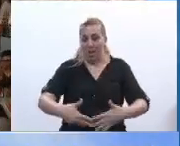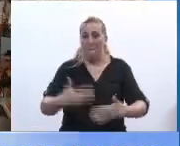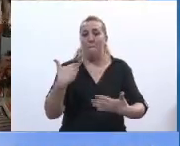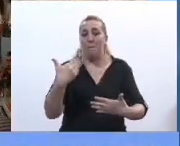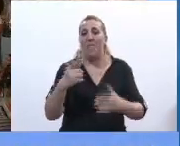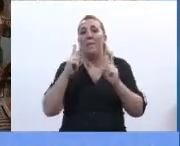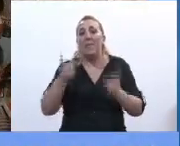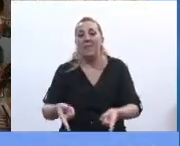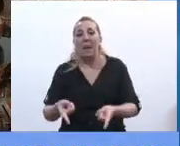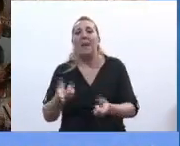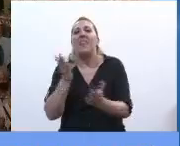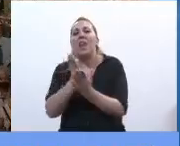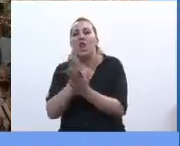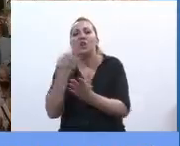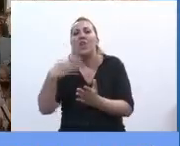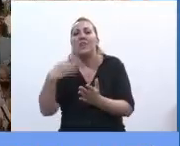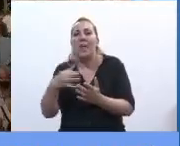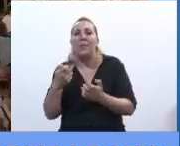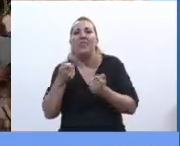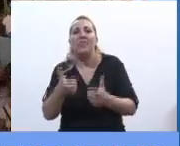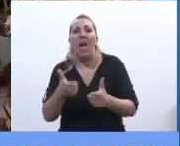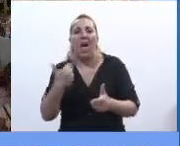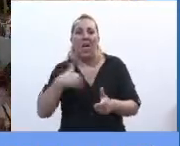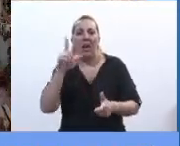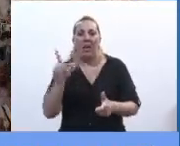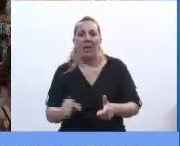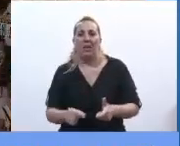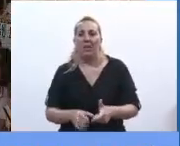los derechos que tenemos que garantizarles a quien tienen